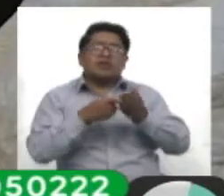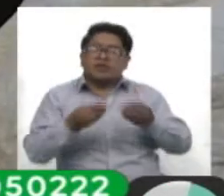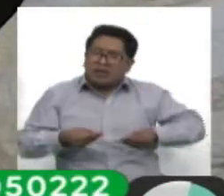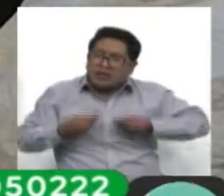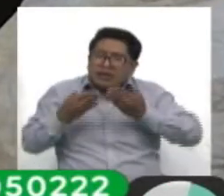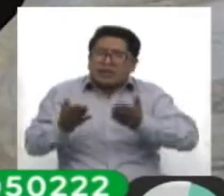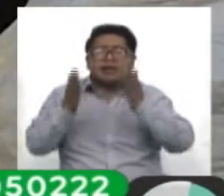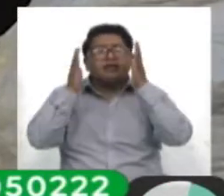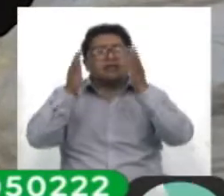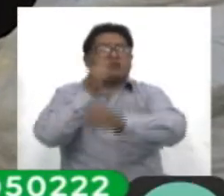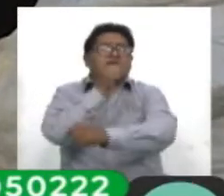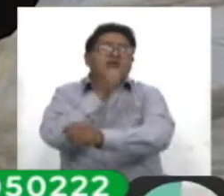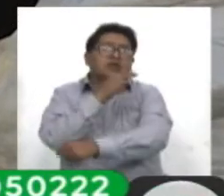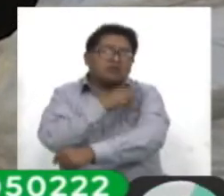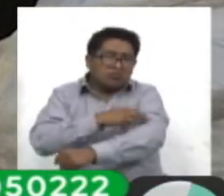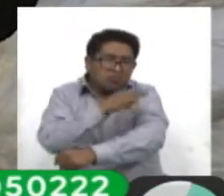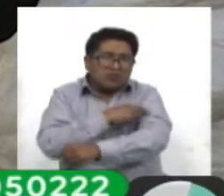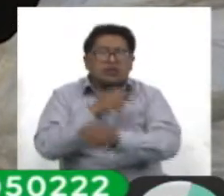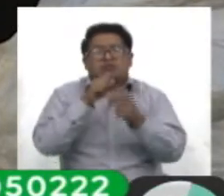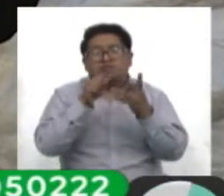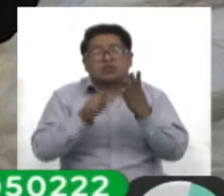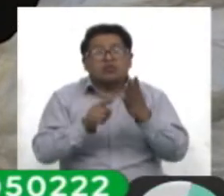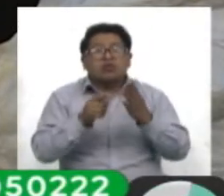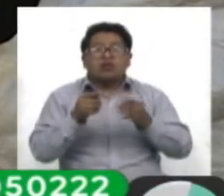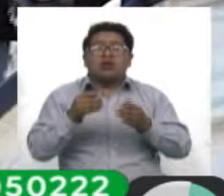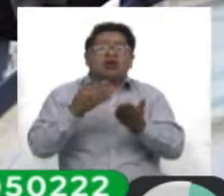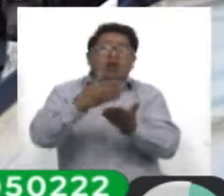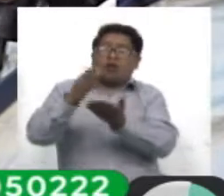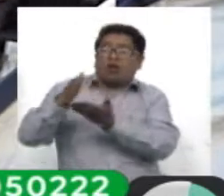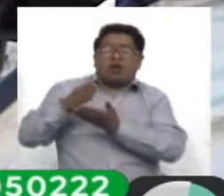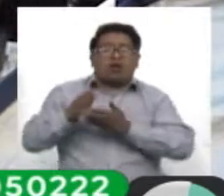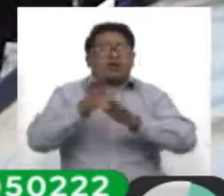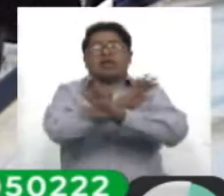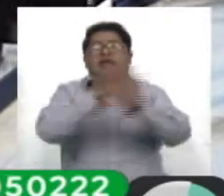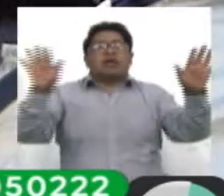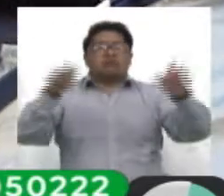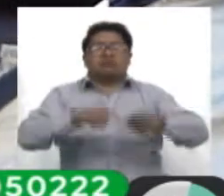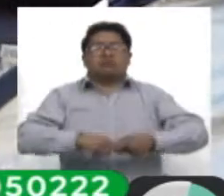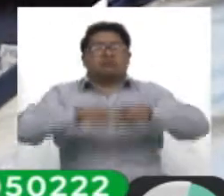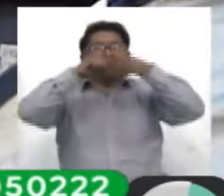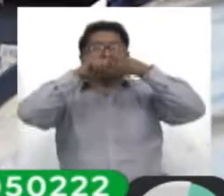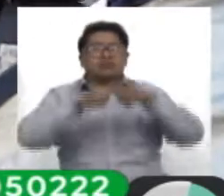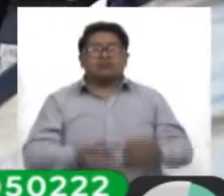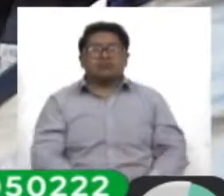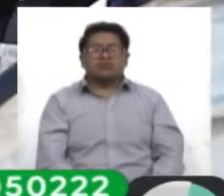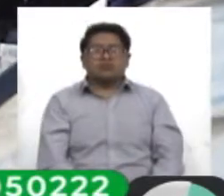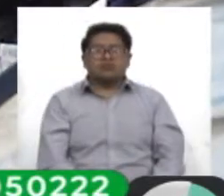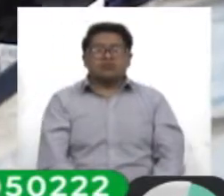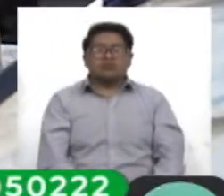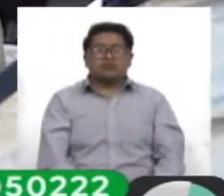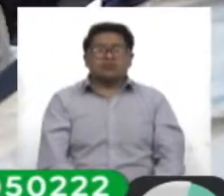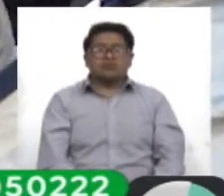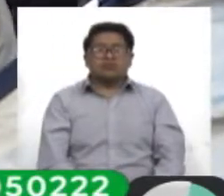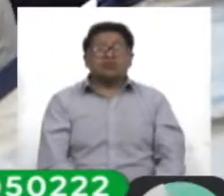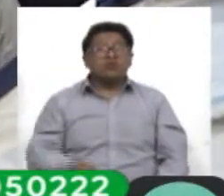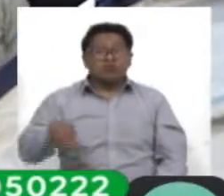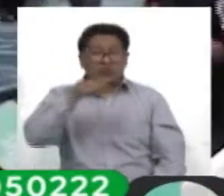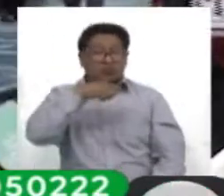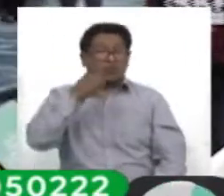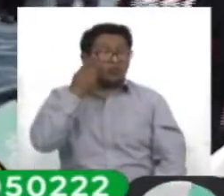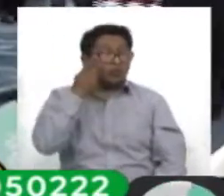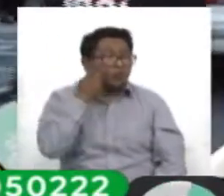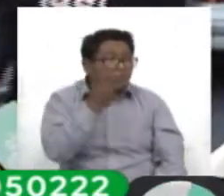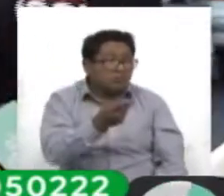de salud y dejar sin efecto el desalojo de las viviendas ubicadas en el campamento. Y como hemos visto todo esto,